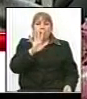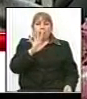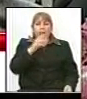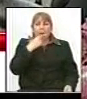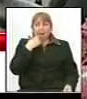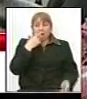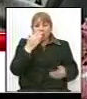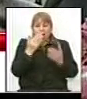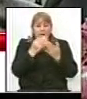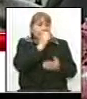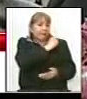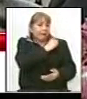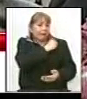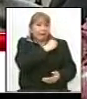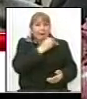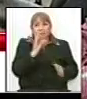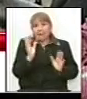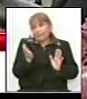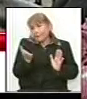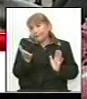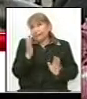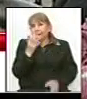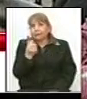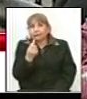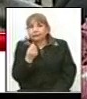nivel de educación secundaria, y solo el 11%